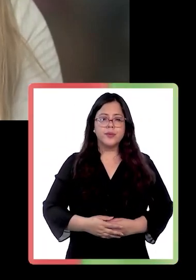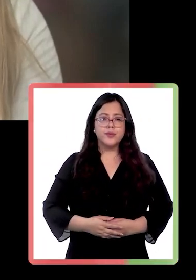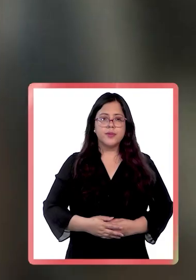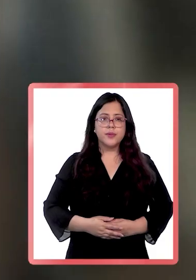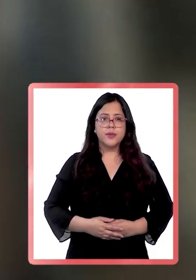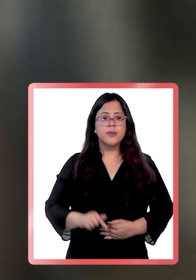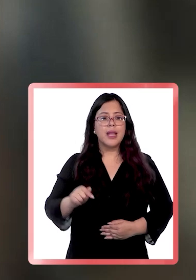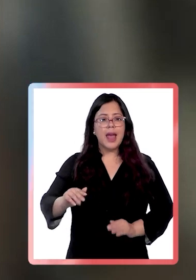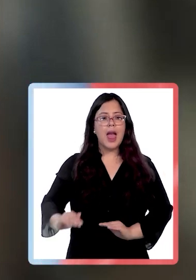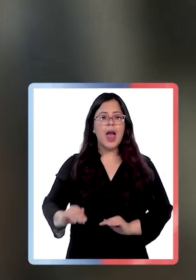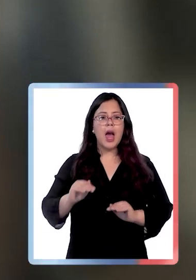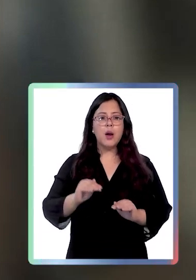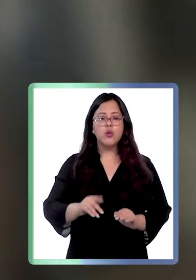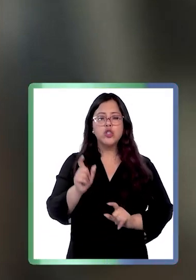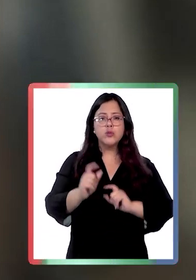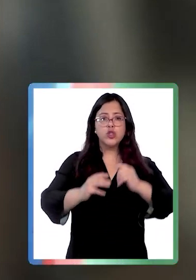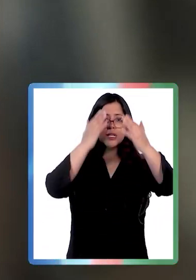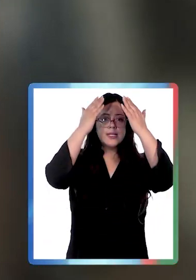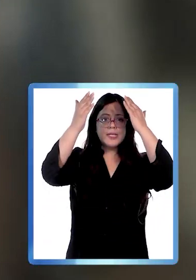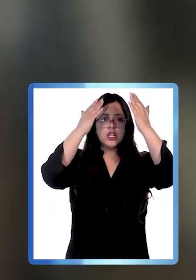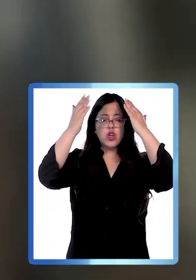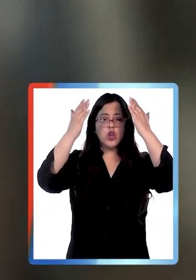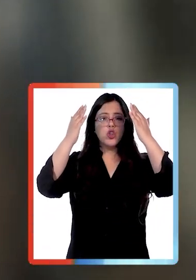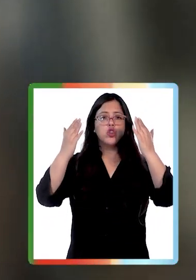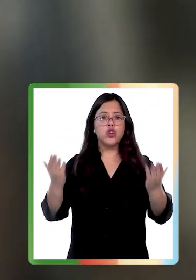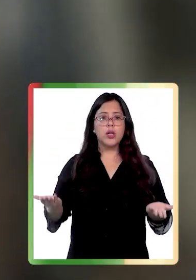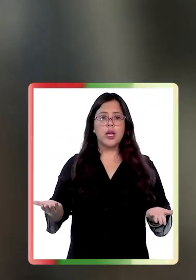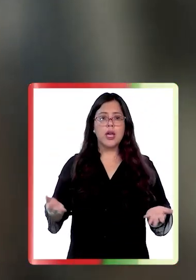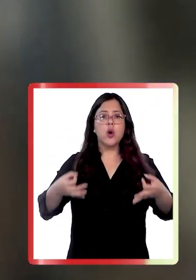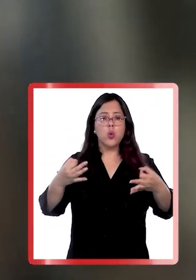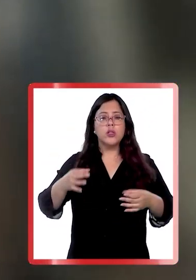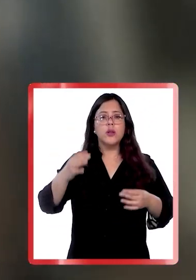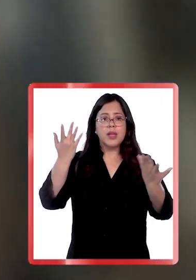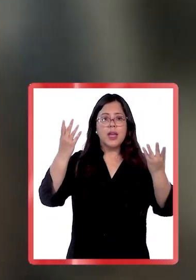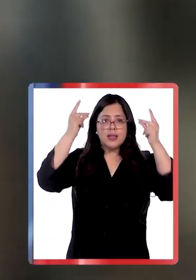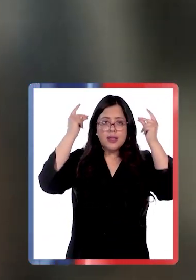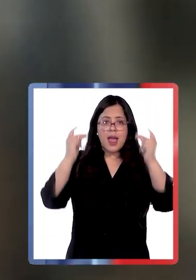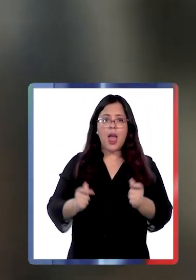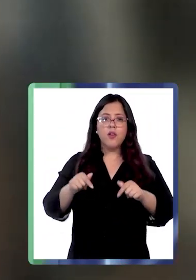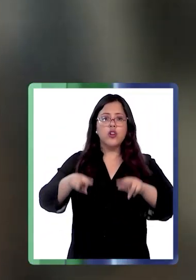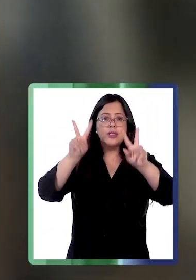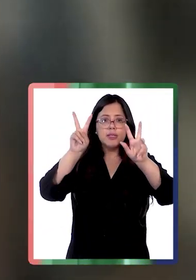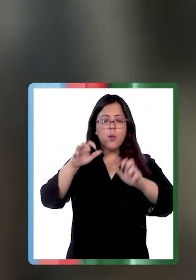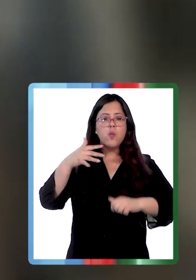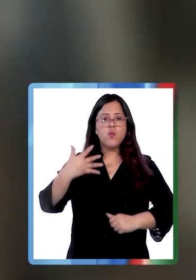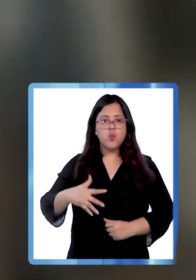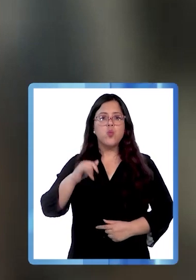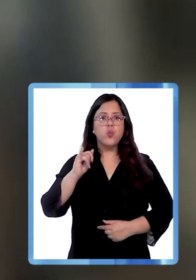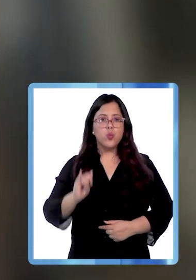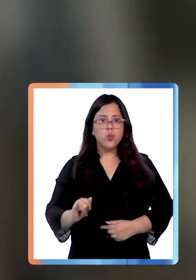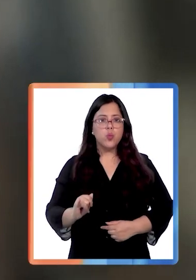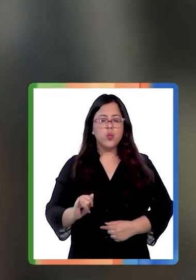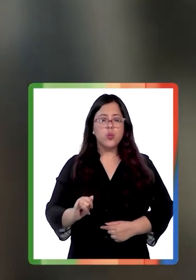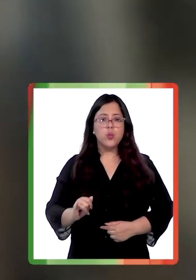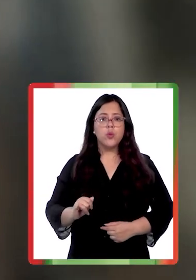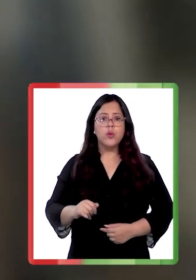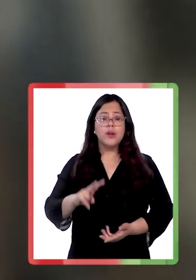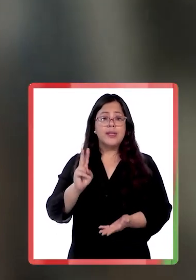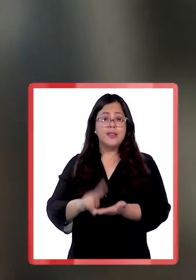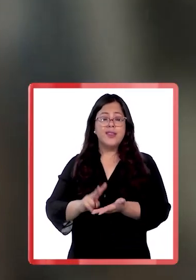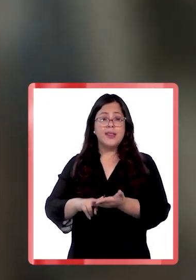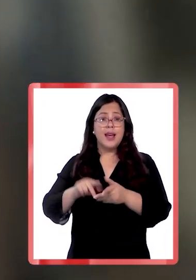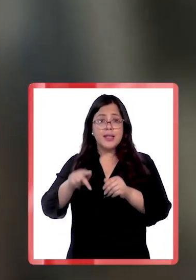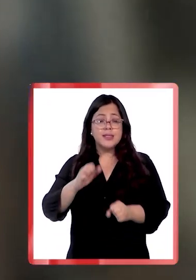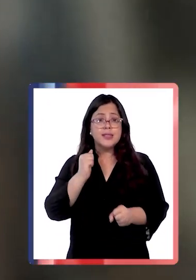revictimización, perdón? Sí, aquí el apoyo de psicólogos y psicólogas que sean expertos en el tema es sumamente importante,